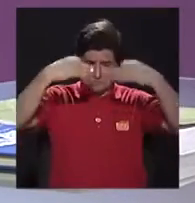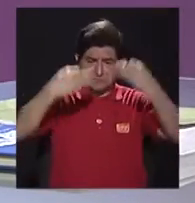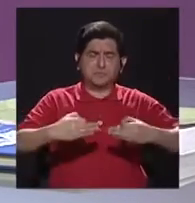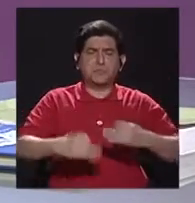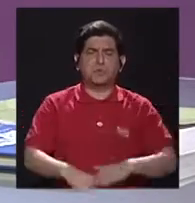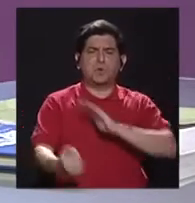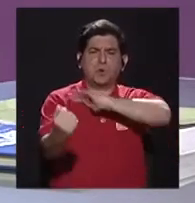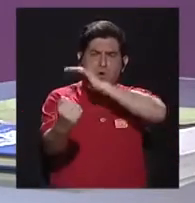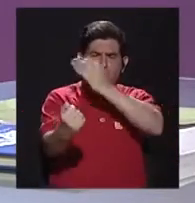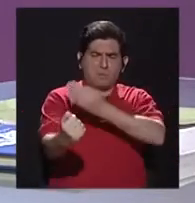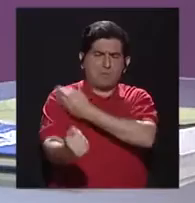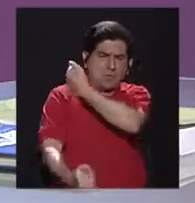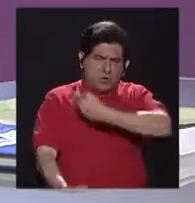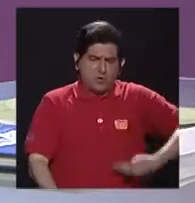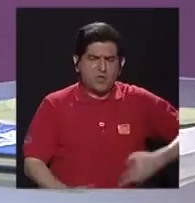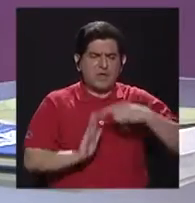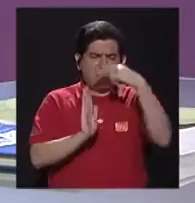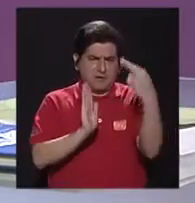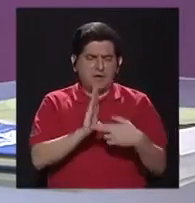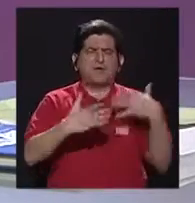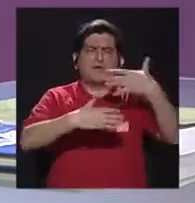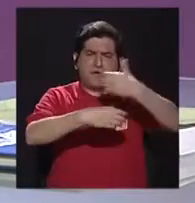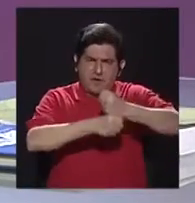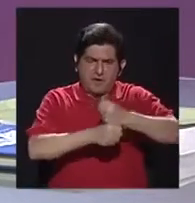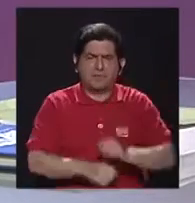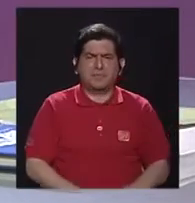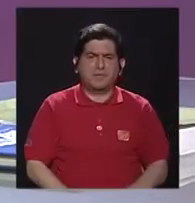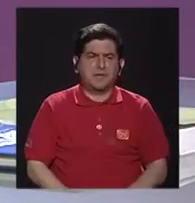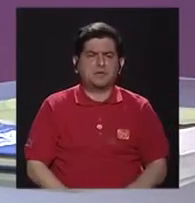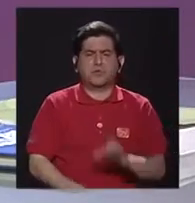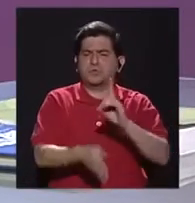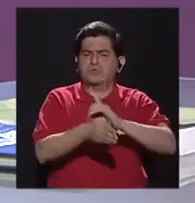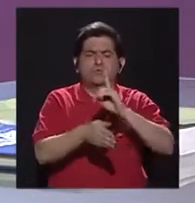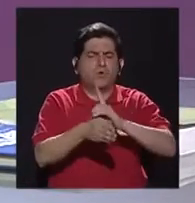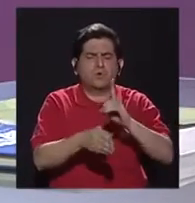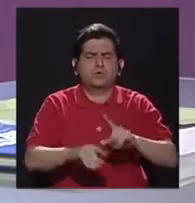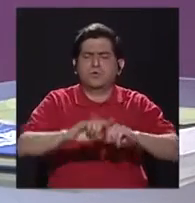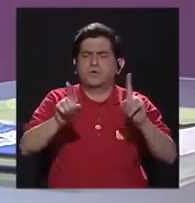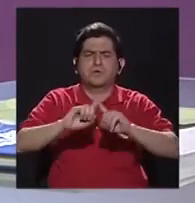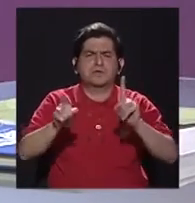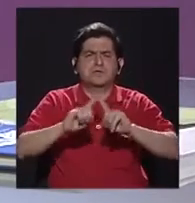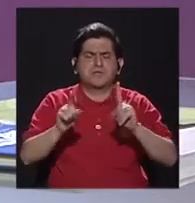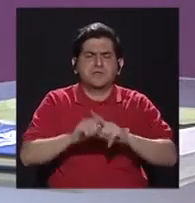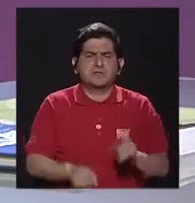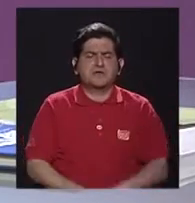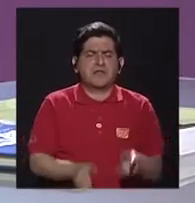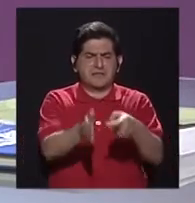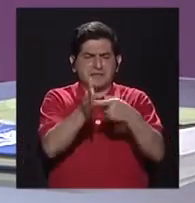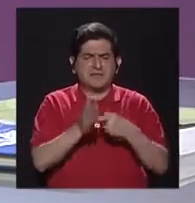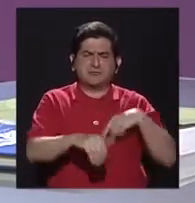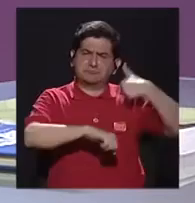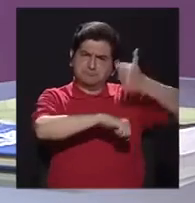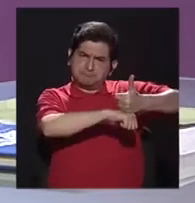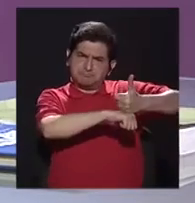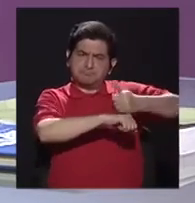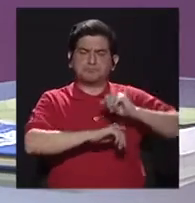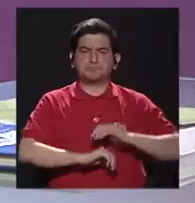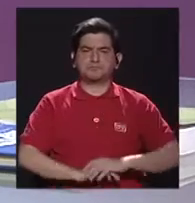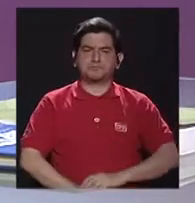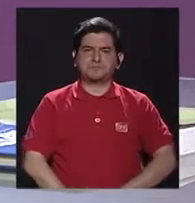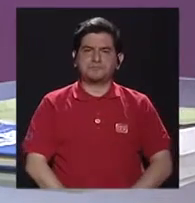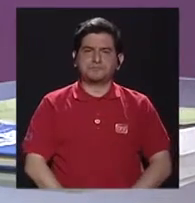Poder Ejecutivo emitió un decreto que vino a reglamentar lo que podían hacer los médicos y un conjunto, digamos, de requisitos.